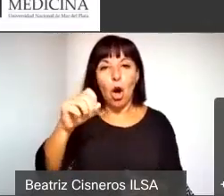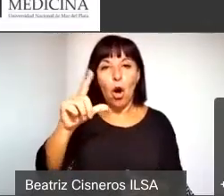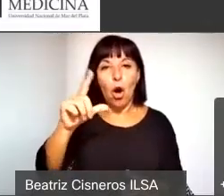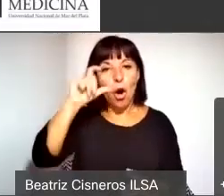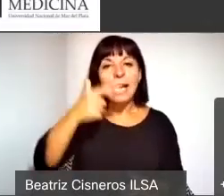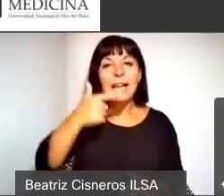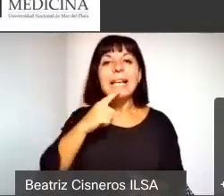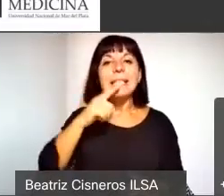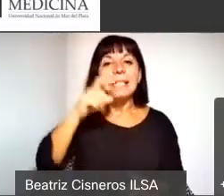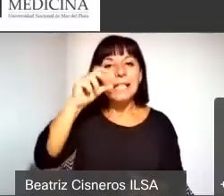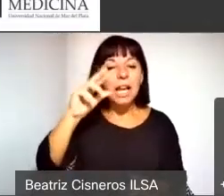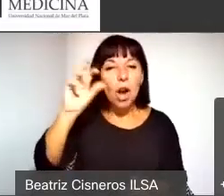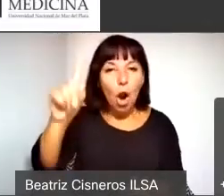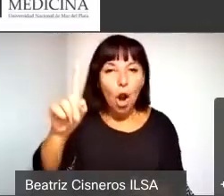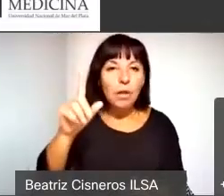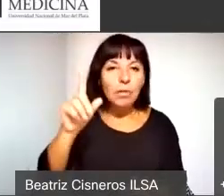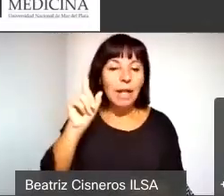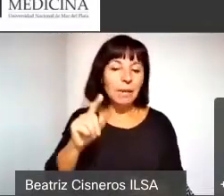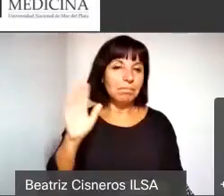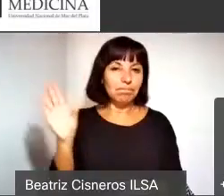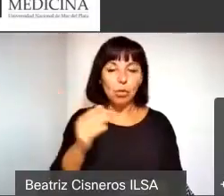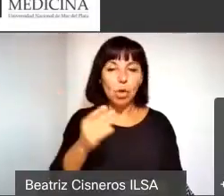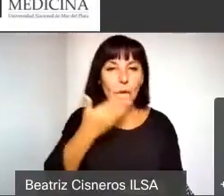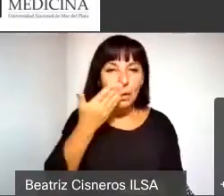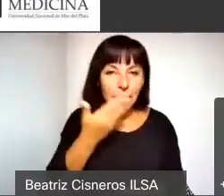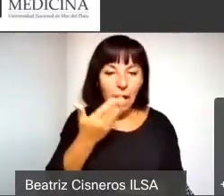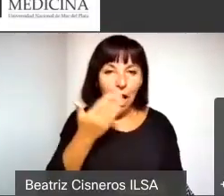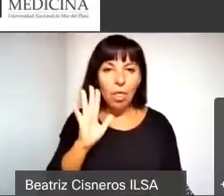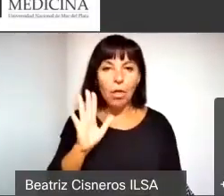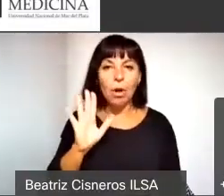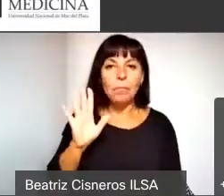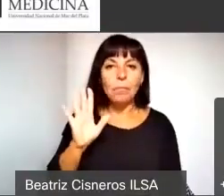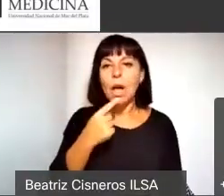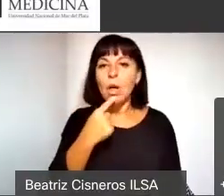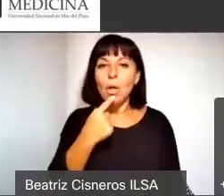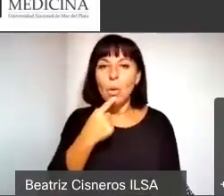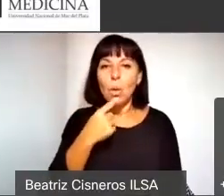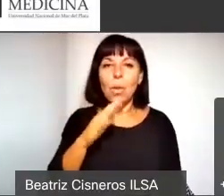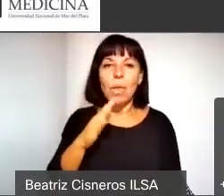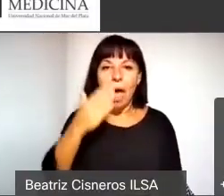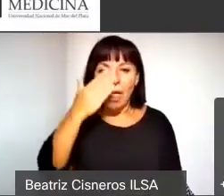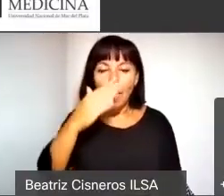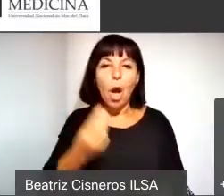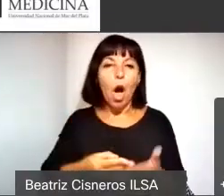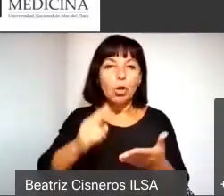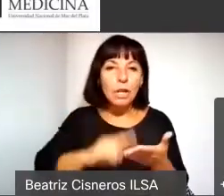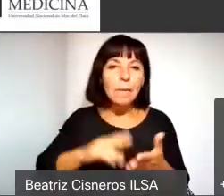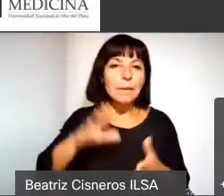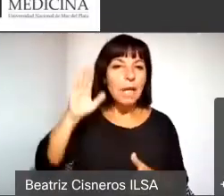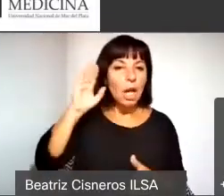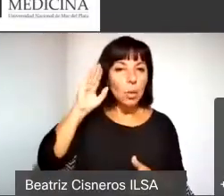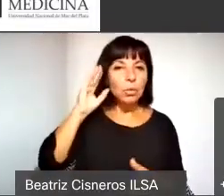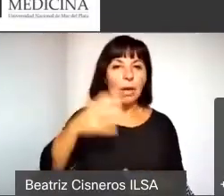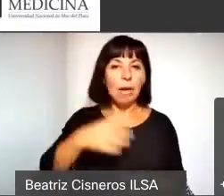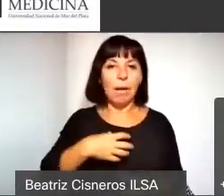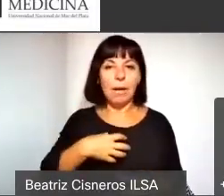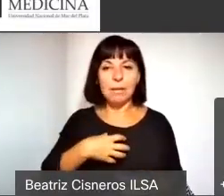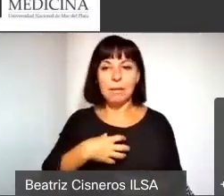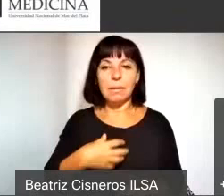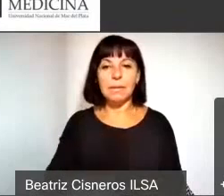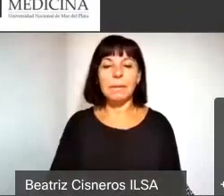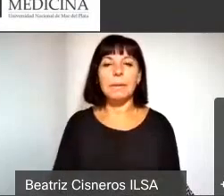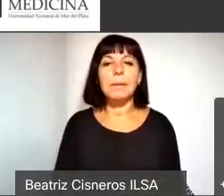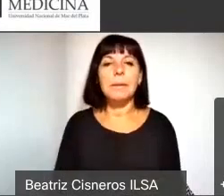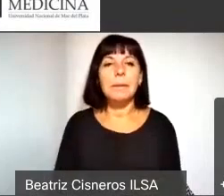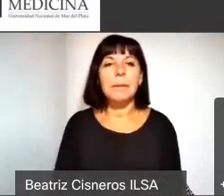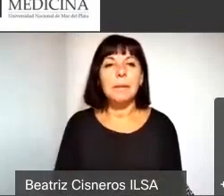menos está todo explicado. Así que de última, si tienen dudas, pueden volver a escuchar la clase y vos ya lo explicaste.